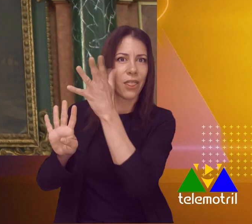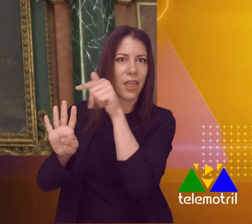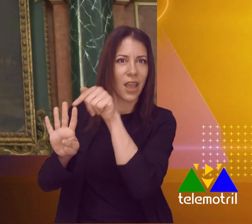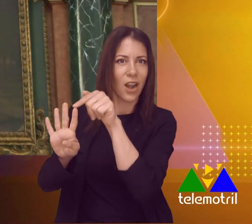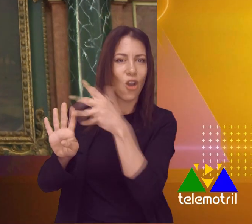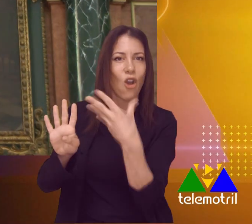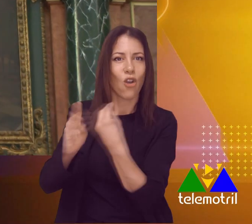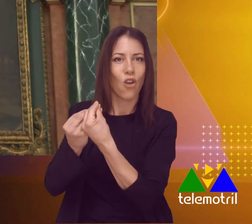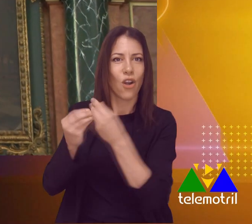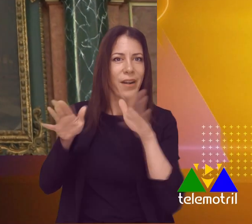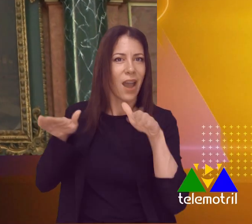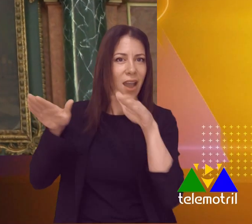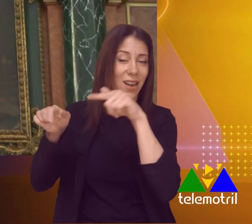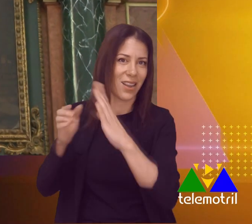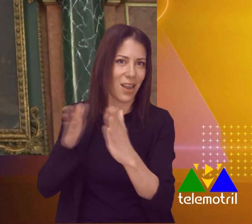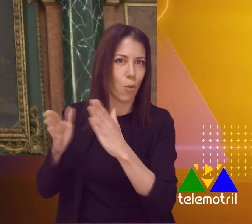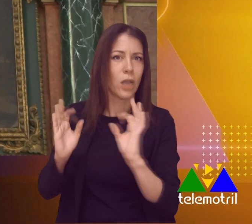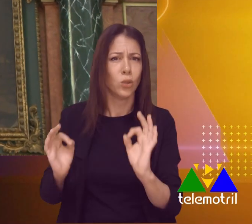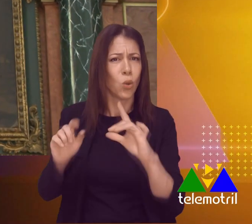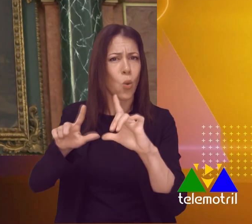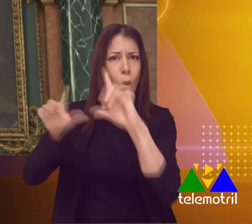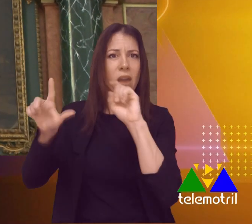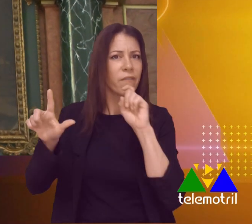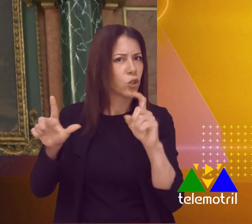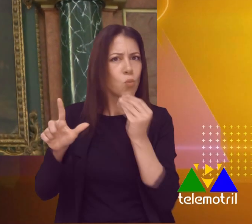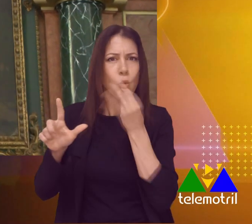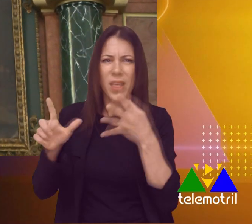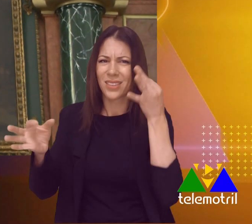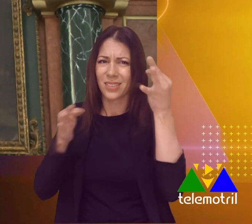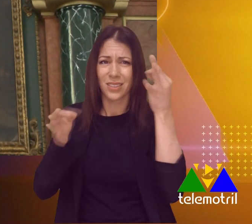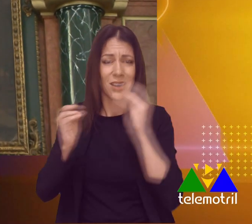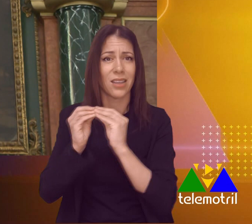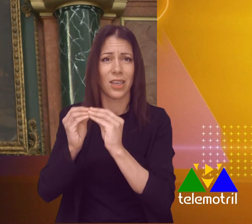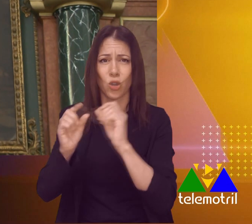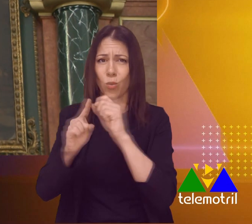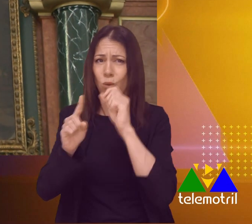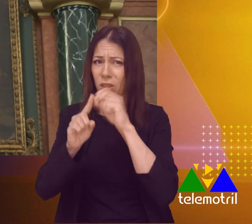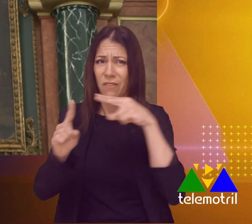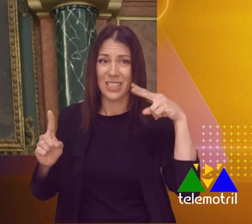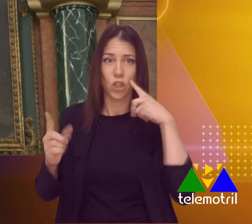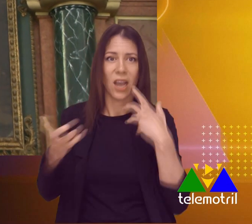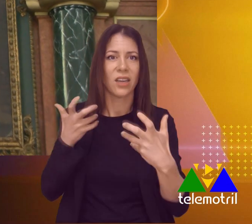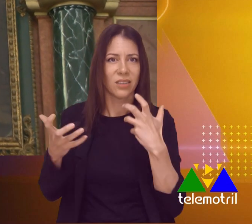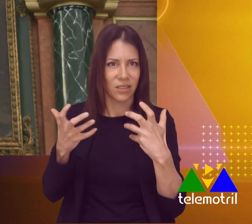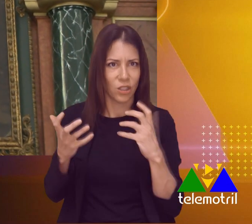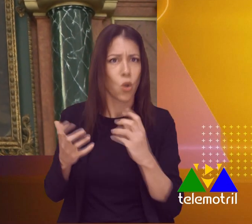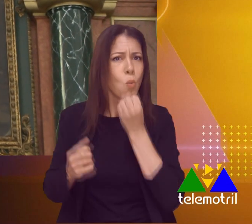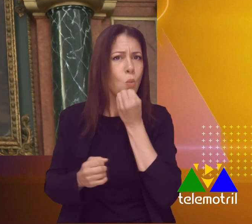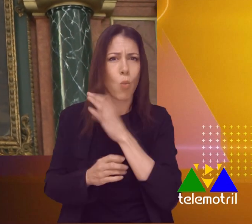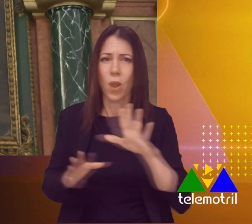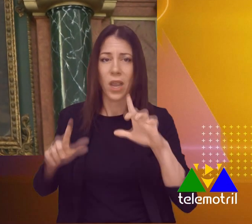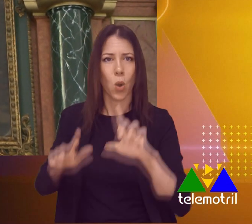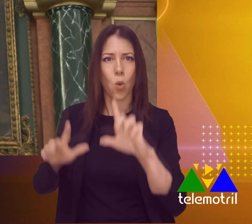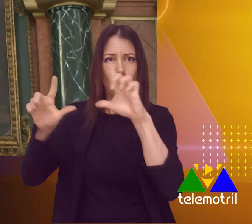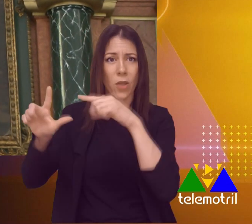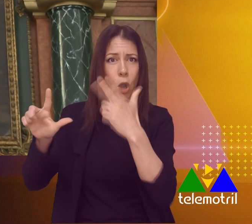angelotes, con ángeles en aquella época. Es un cuadro que está muy bien hecho, es decir, que desde el punto de vista artístico es un buen cuadro, una buena